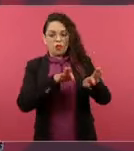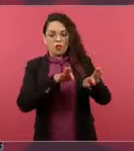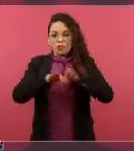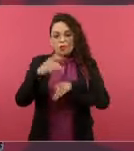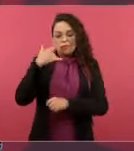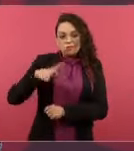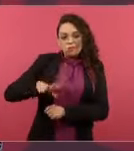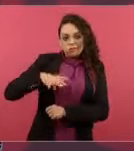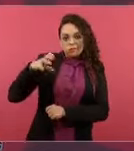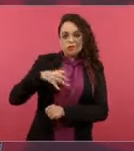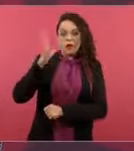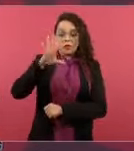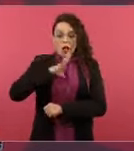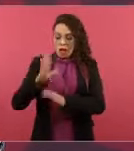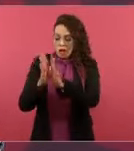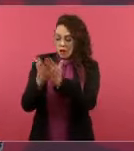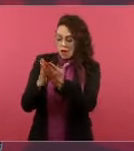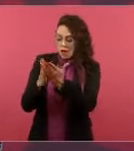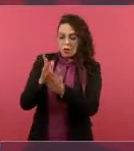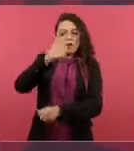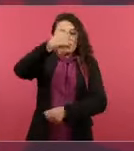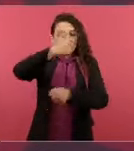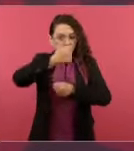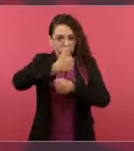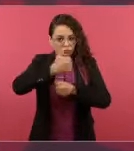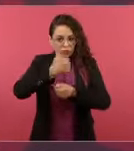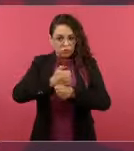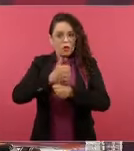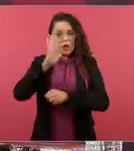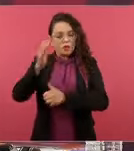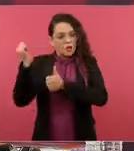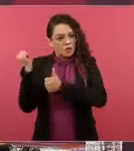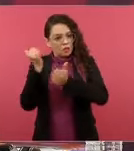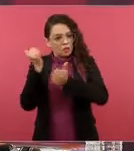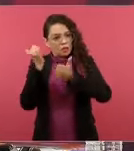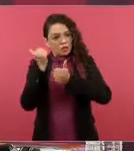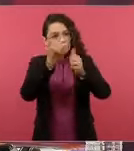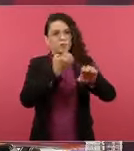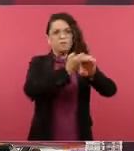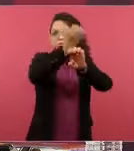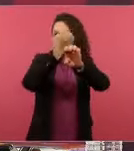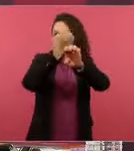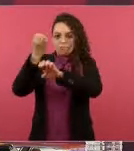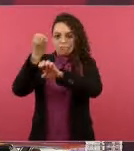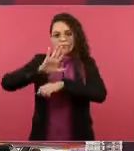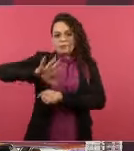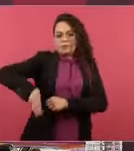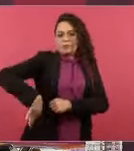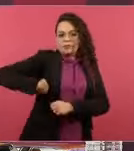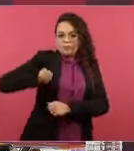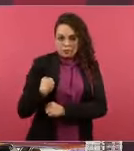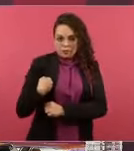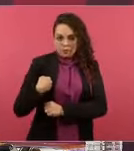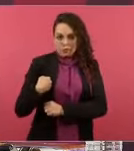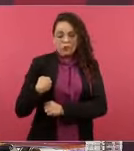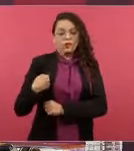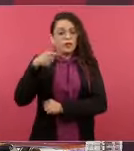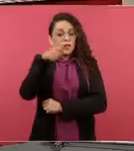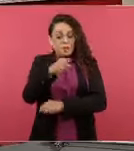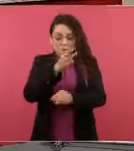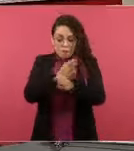de educación primaria en los almacenes de los estados de la República. Tendría que trabajarse con